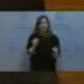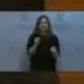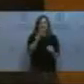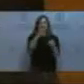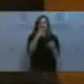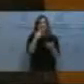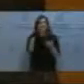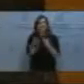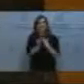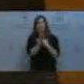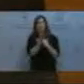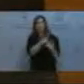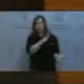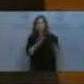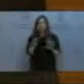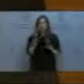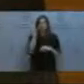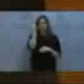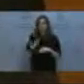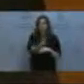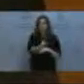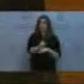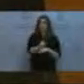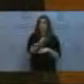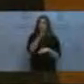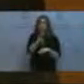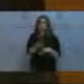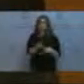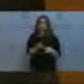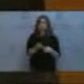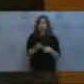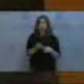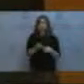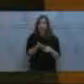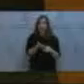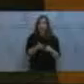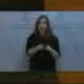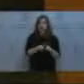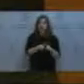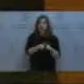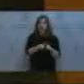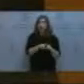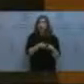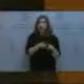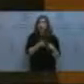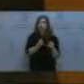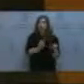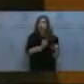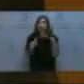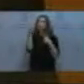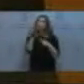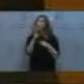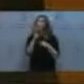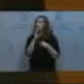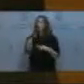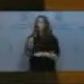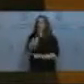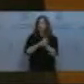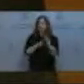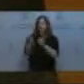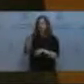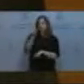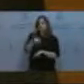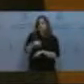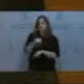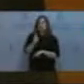más material bioestabilizado y, por tanto, crece el a dónde se lleva y, por supuesto, los CSR, los combustibles